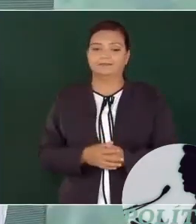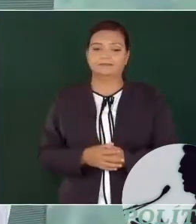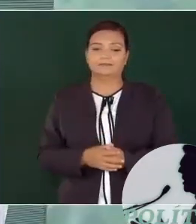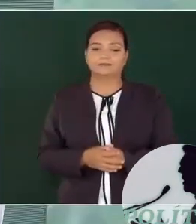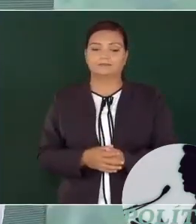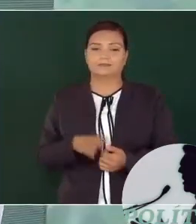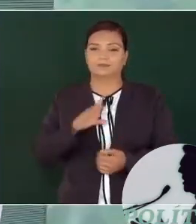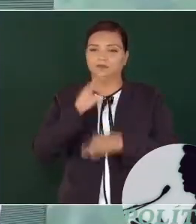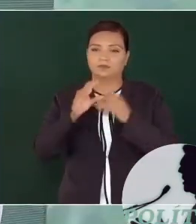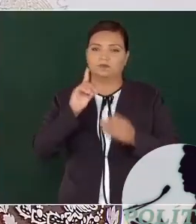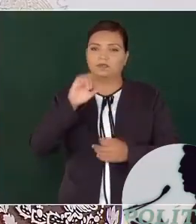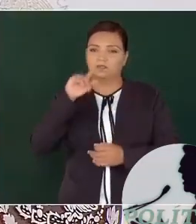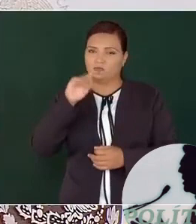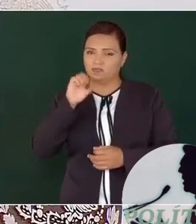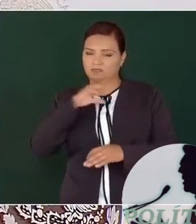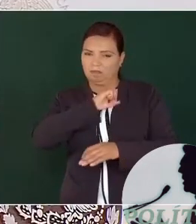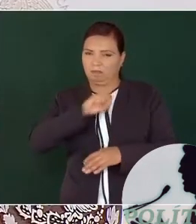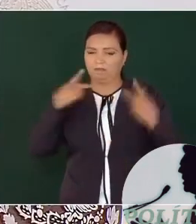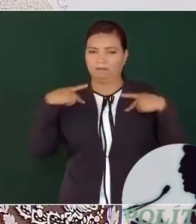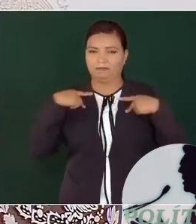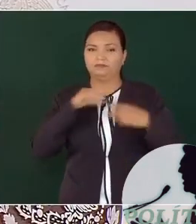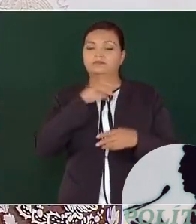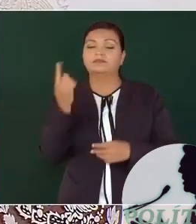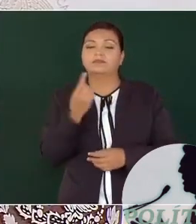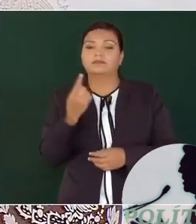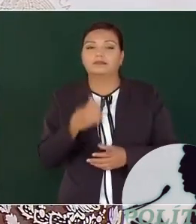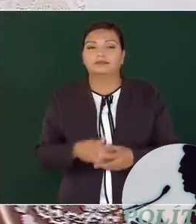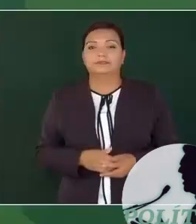a la delincuencia? En que